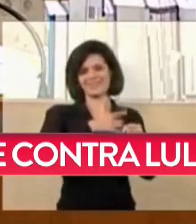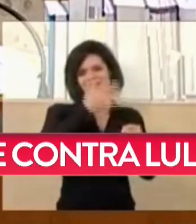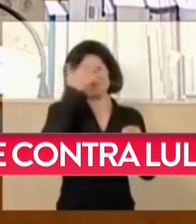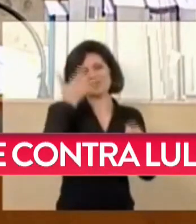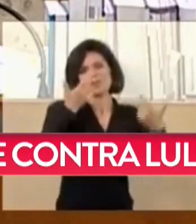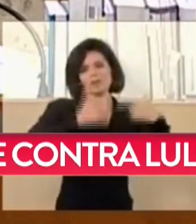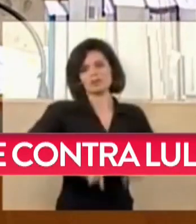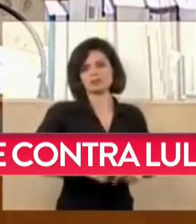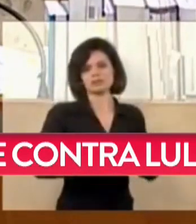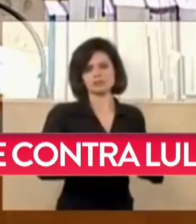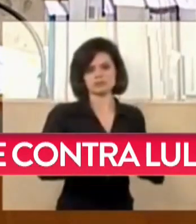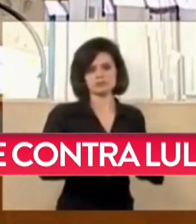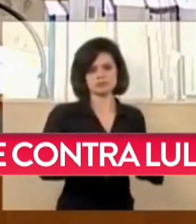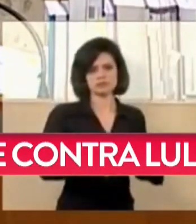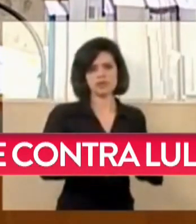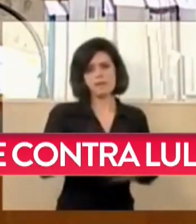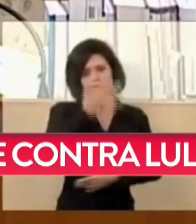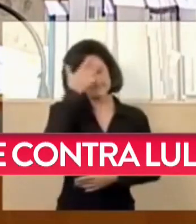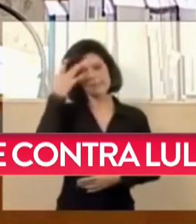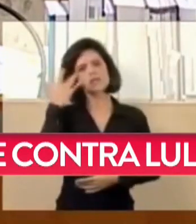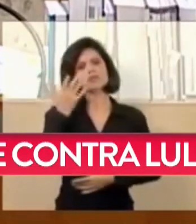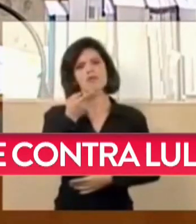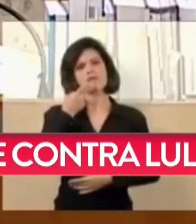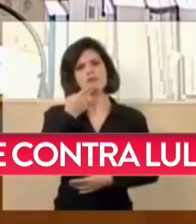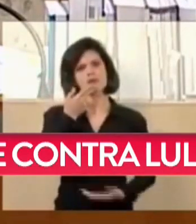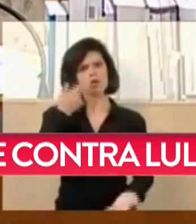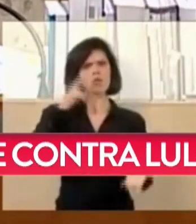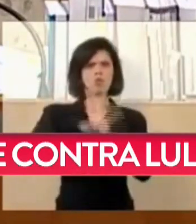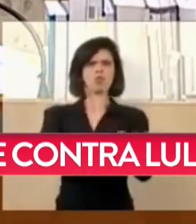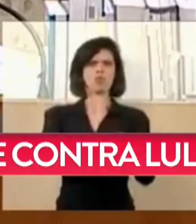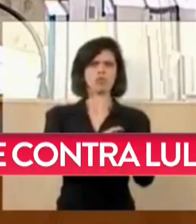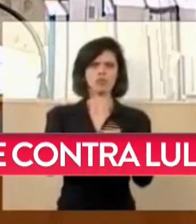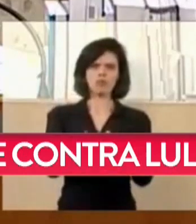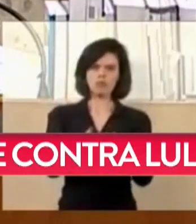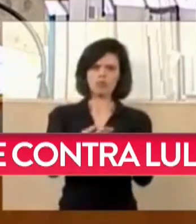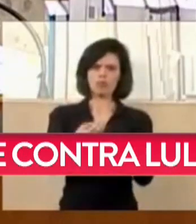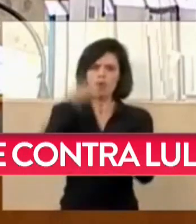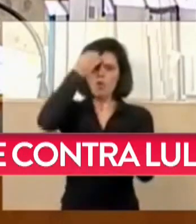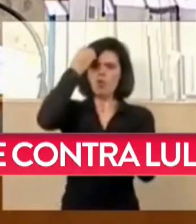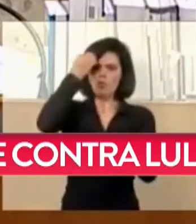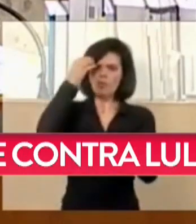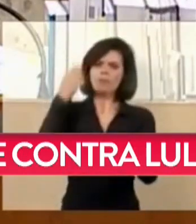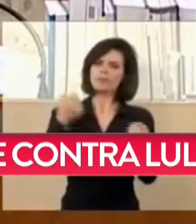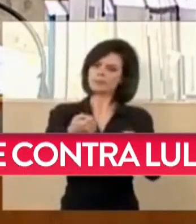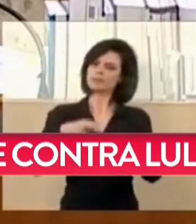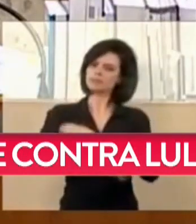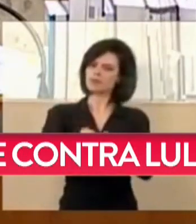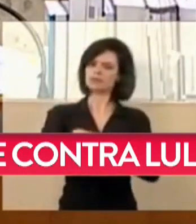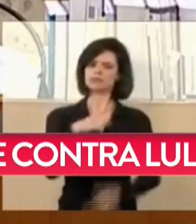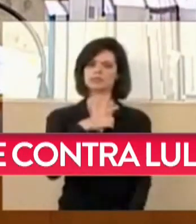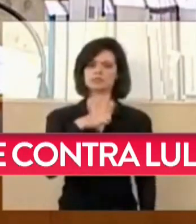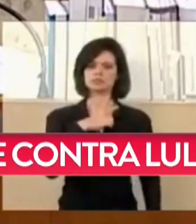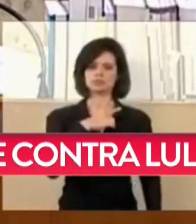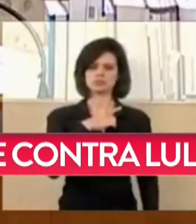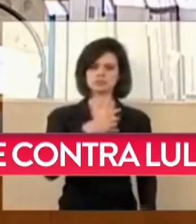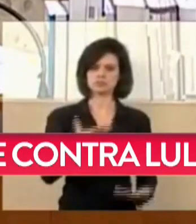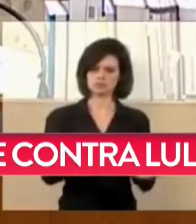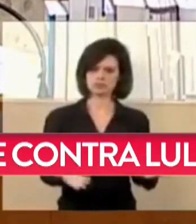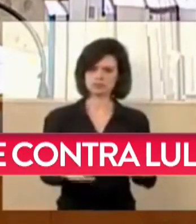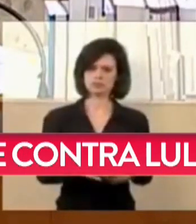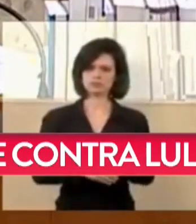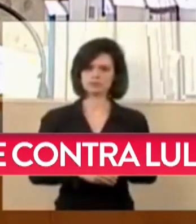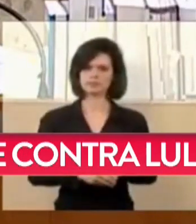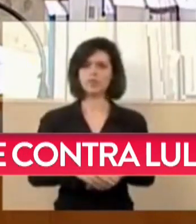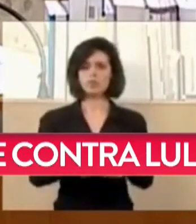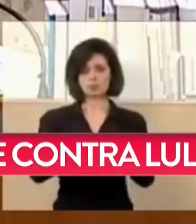paga pero cero debe ser conocido instancias para que las exigencias tratamientos aprobado por